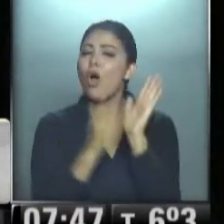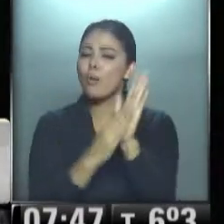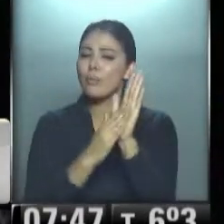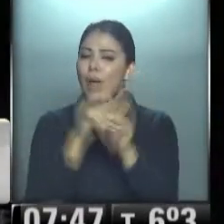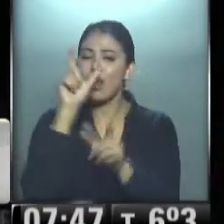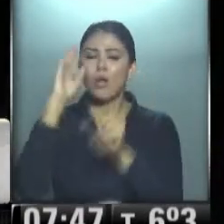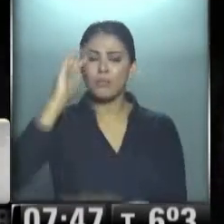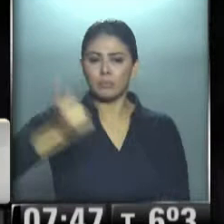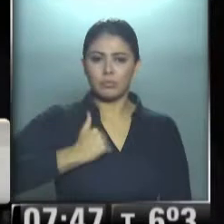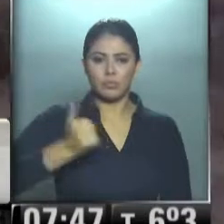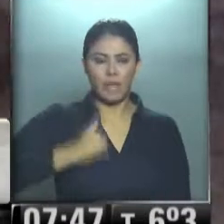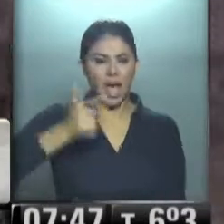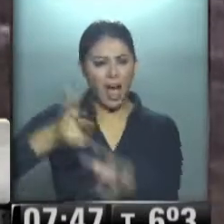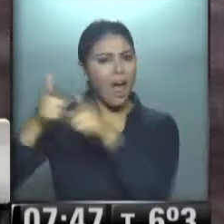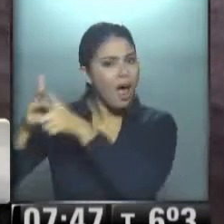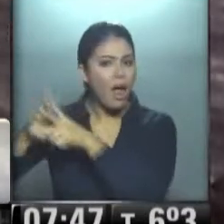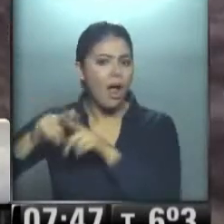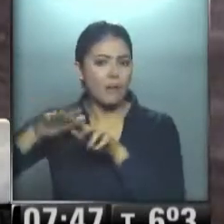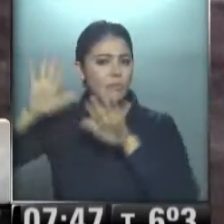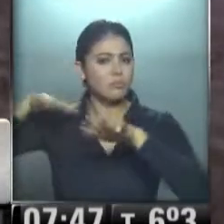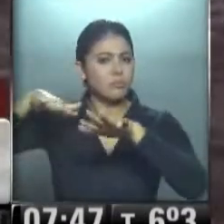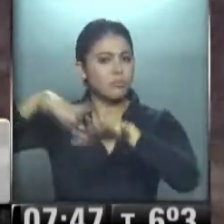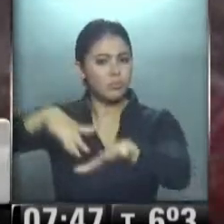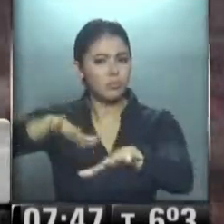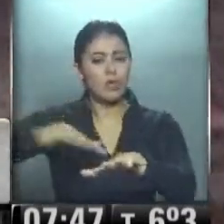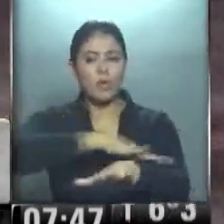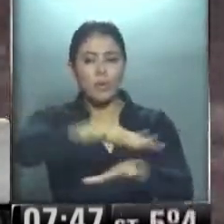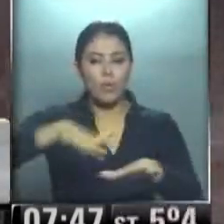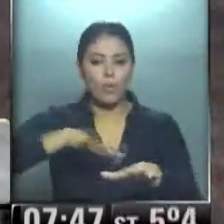concentración de tropas, armas y municiones alrededor de la región